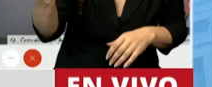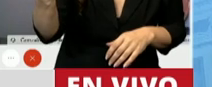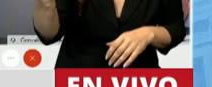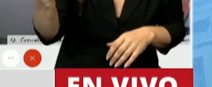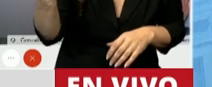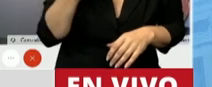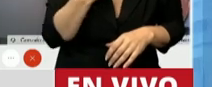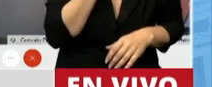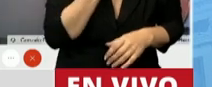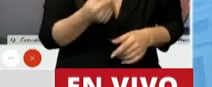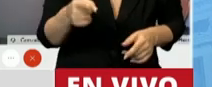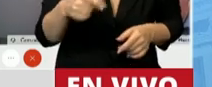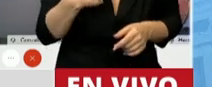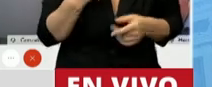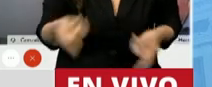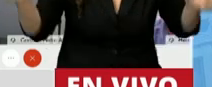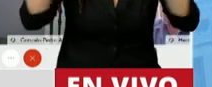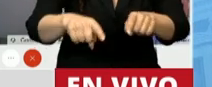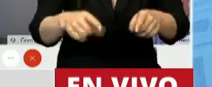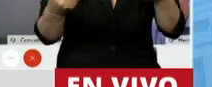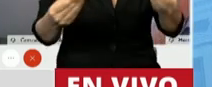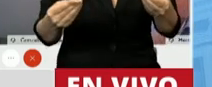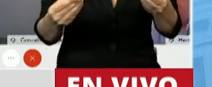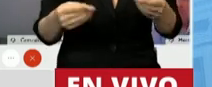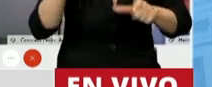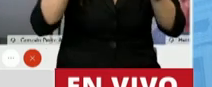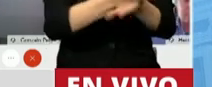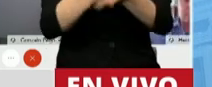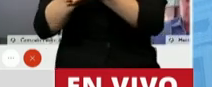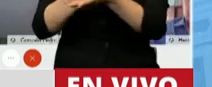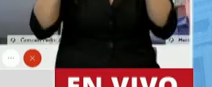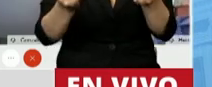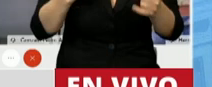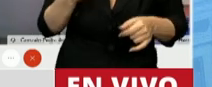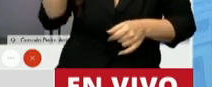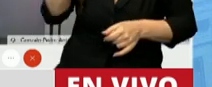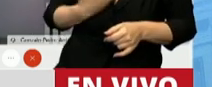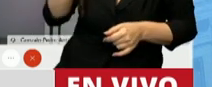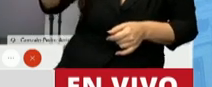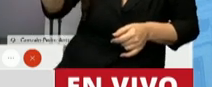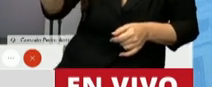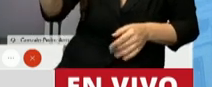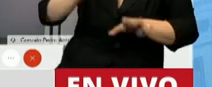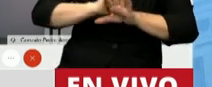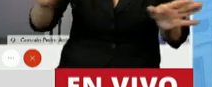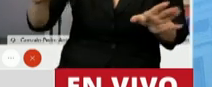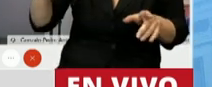Argentina vuelva a reinar el Estado de Derecho. Y solo hacerle un pedido a este gobierno, que dejen de